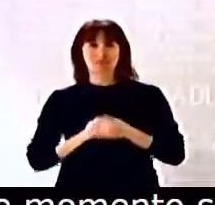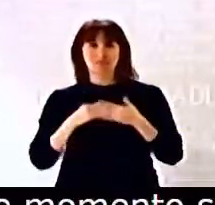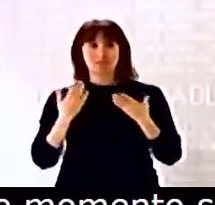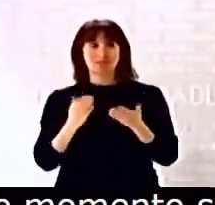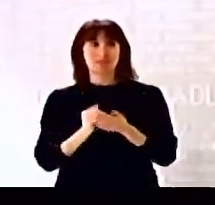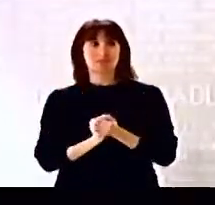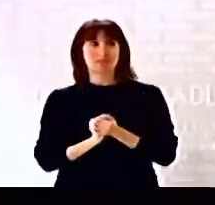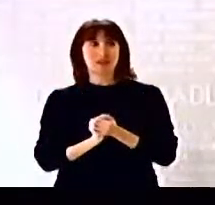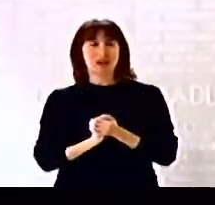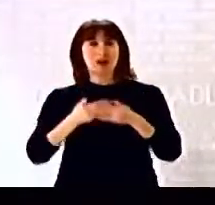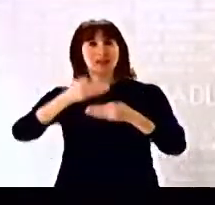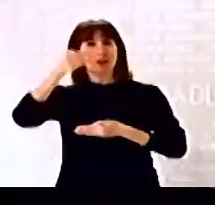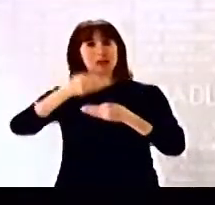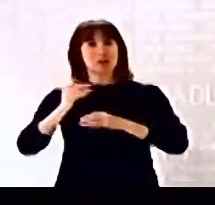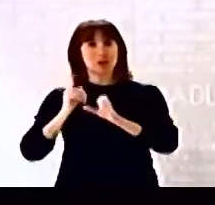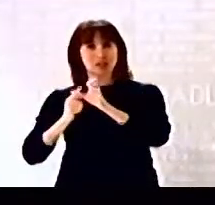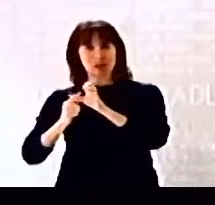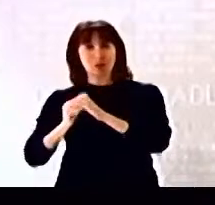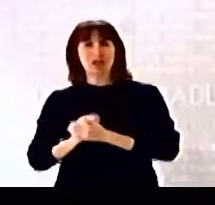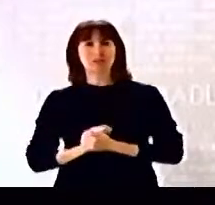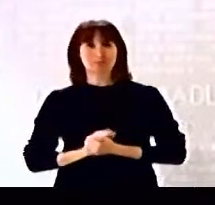Rocío Entonado, del periódico de Extremadura.